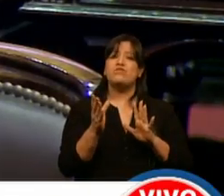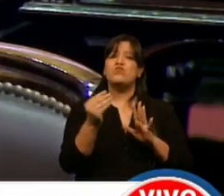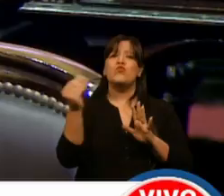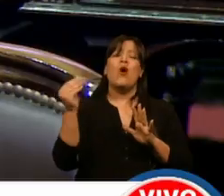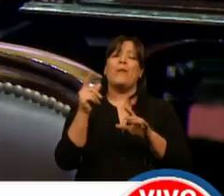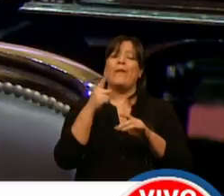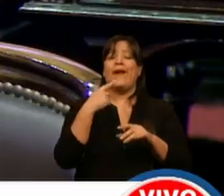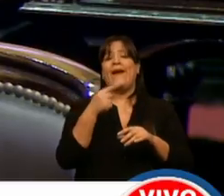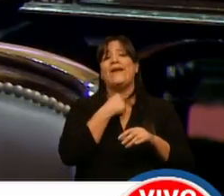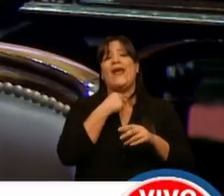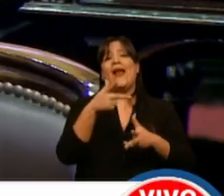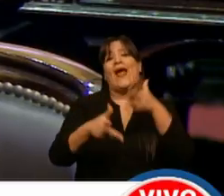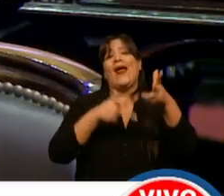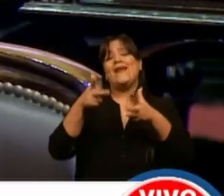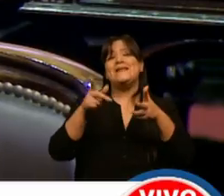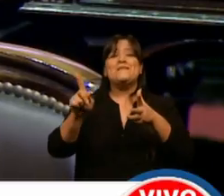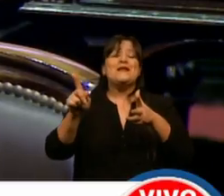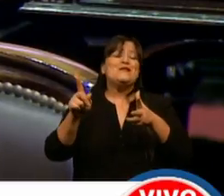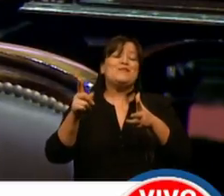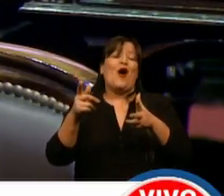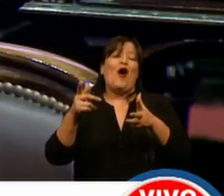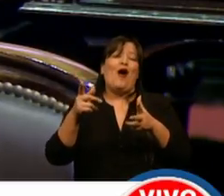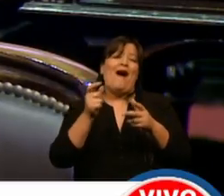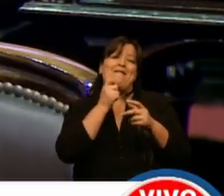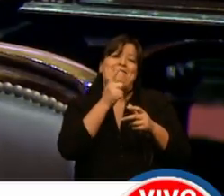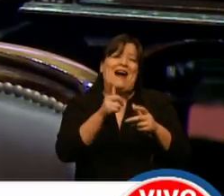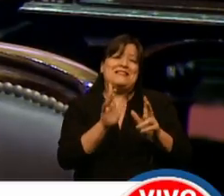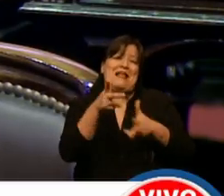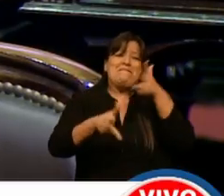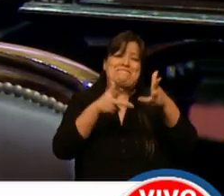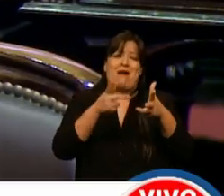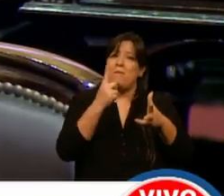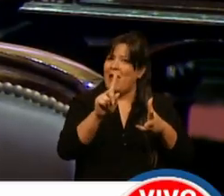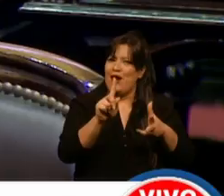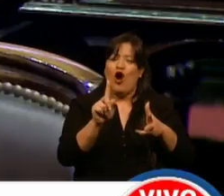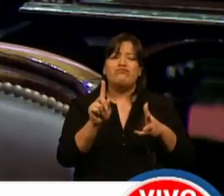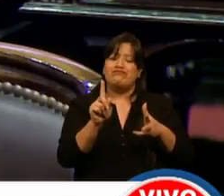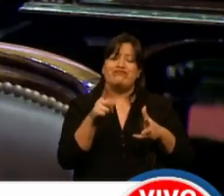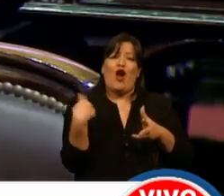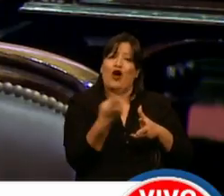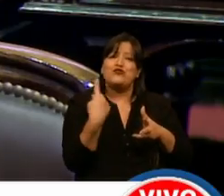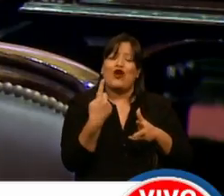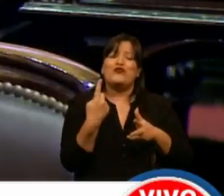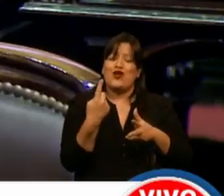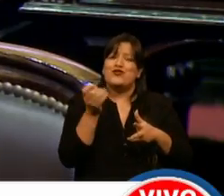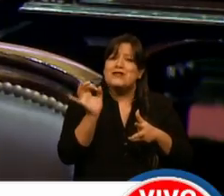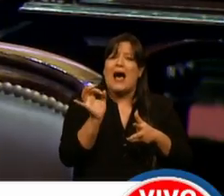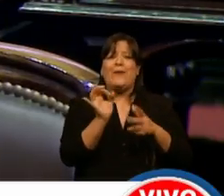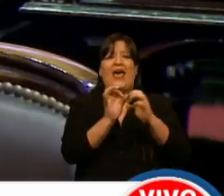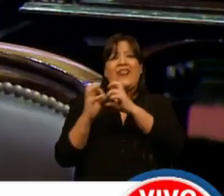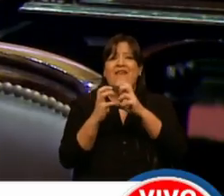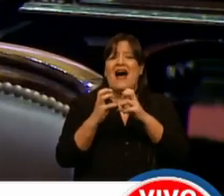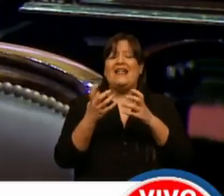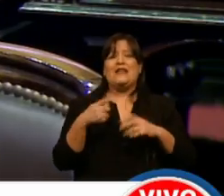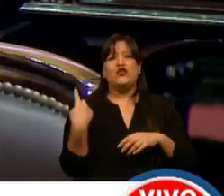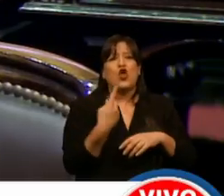escuchar es sencillo y es sencillo para todos nosotros en este caso por cómo se dio el debate porque